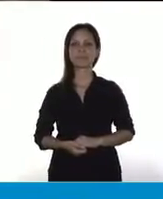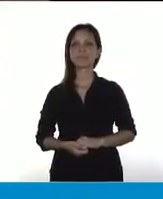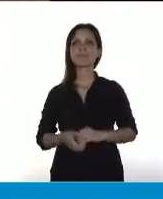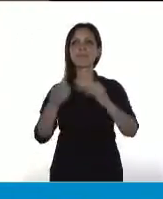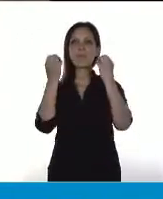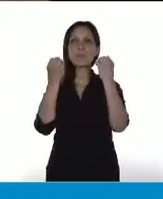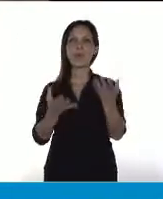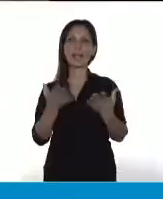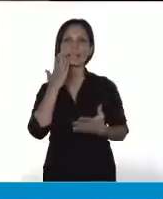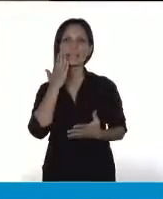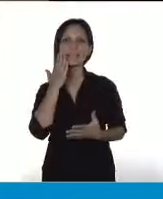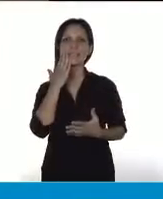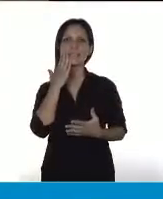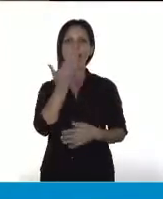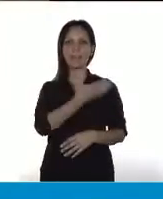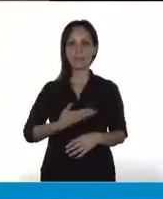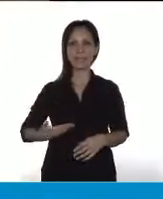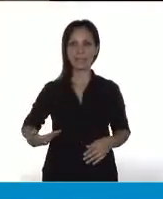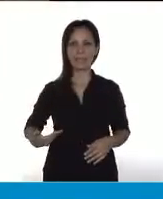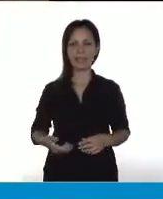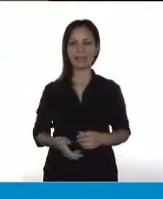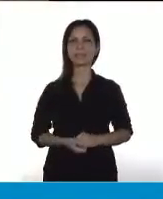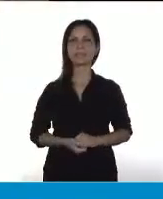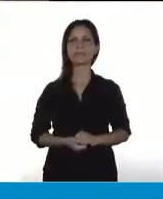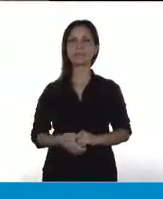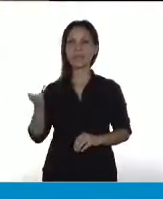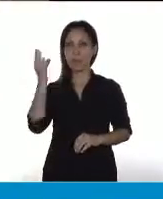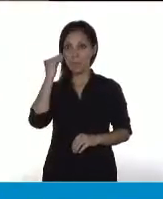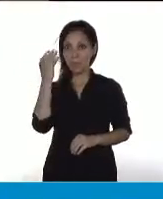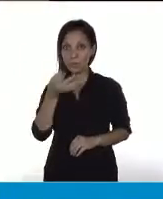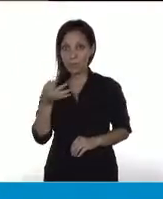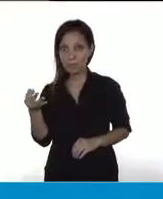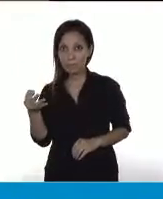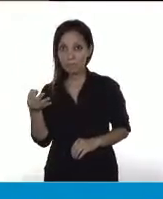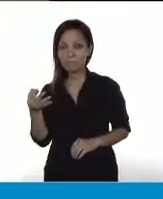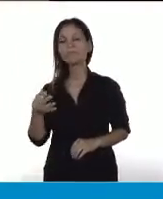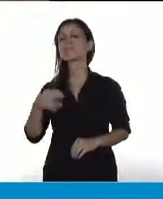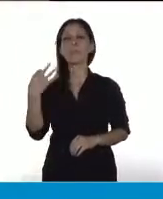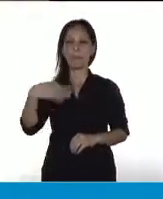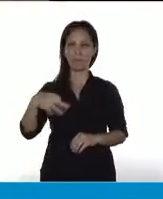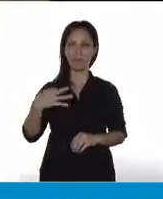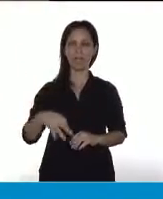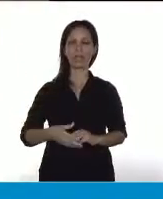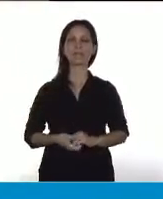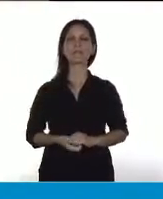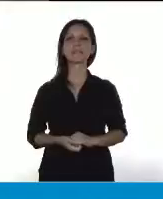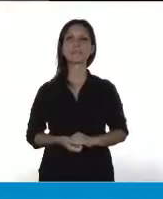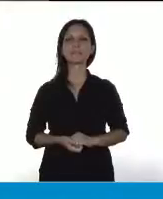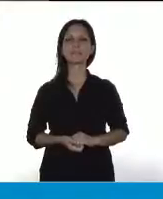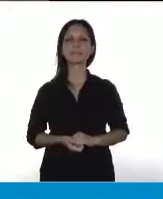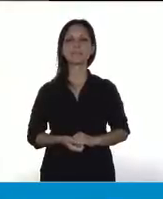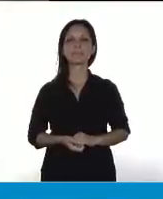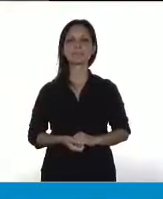Buenas tardes, señor presidente. ¿Me escucha bien? Perfectamente.